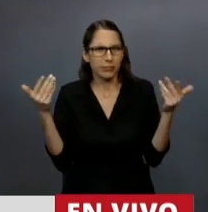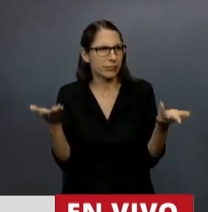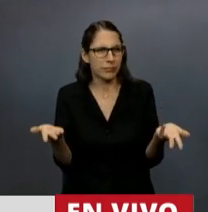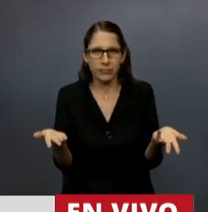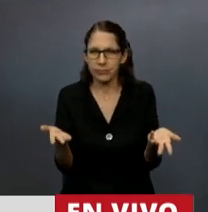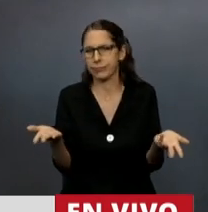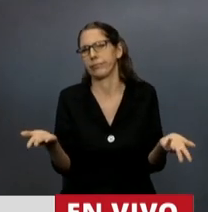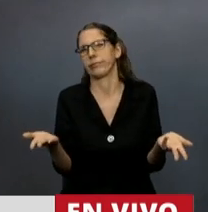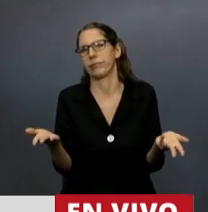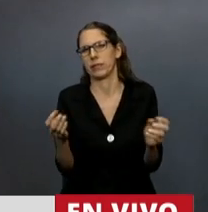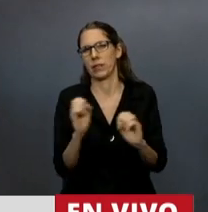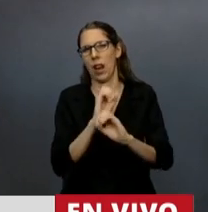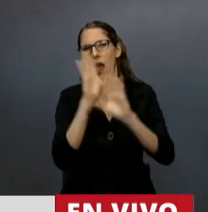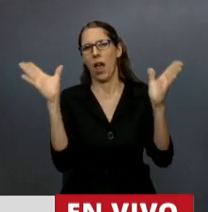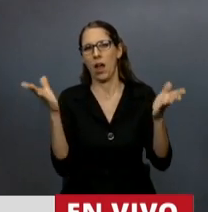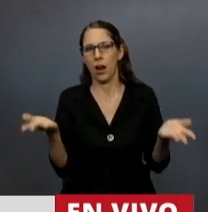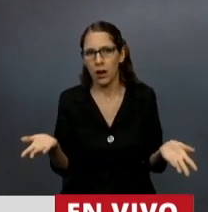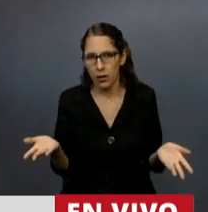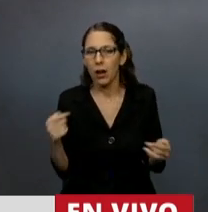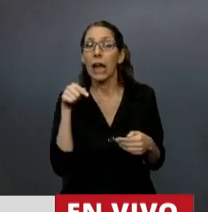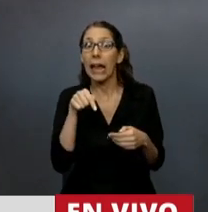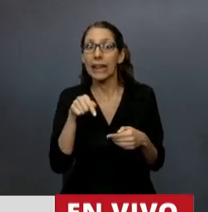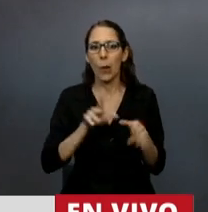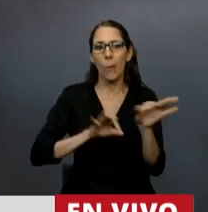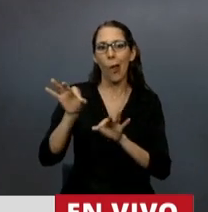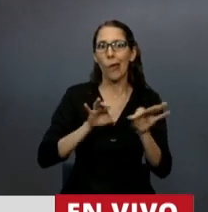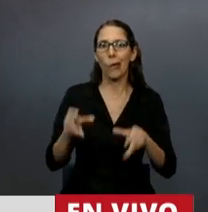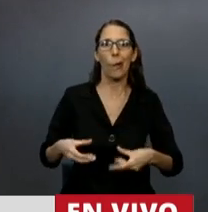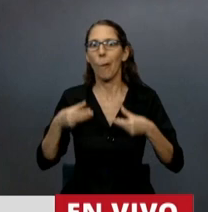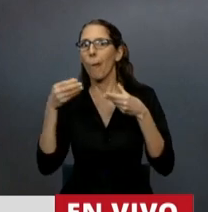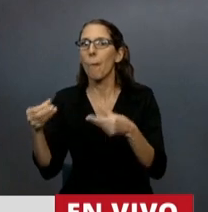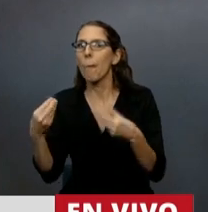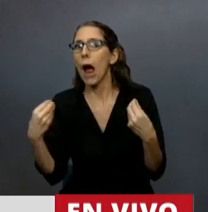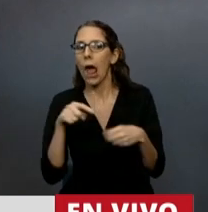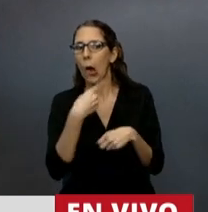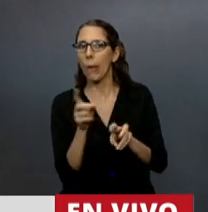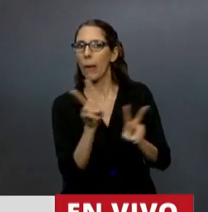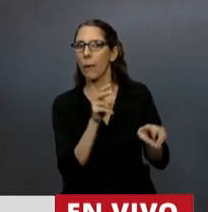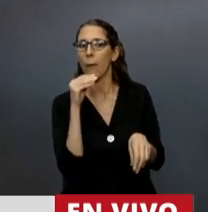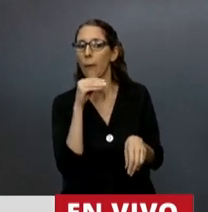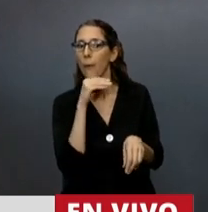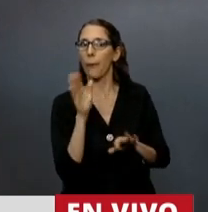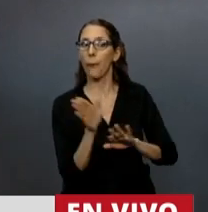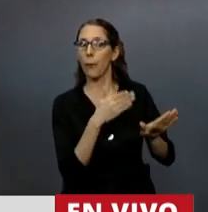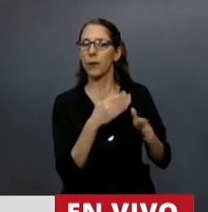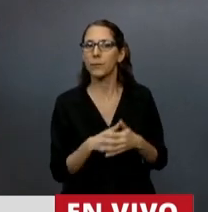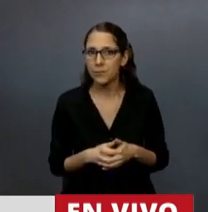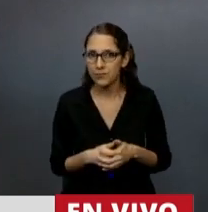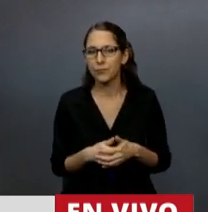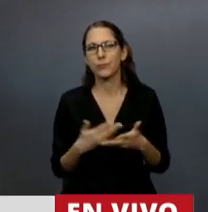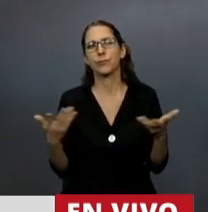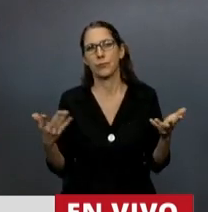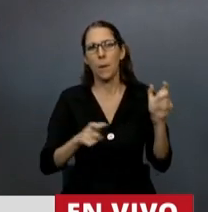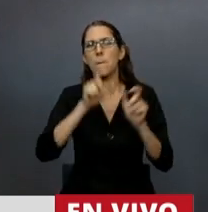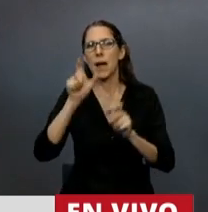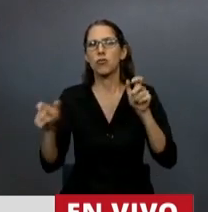no hay dudas de que esto es una tapadera de una cosa muchísimo más importante. Muchos de los que hoy están